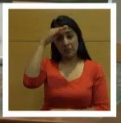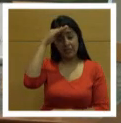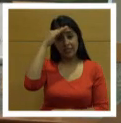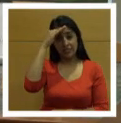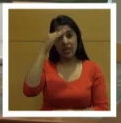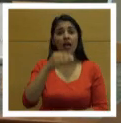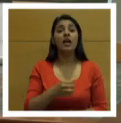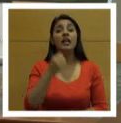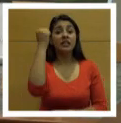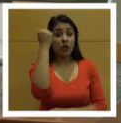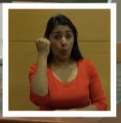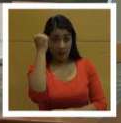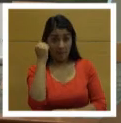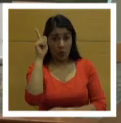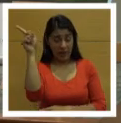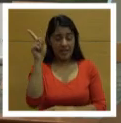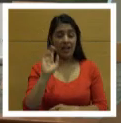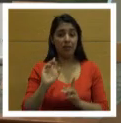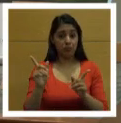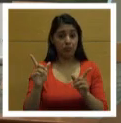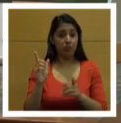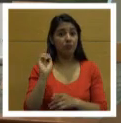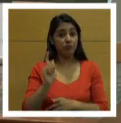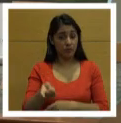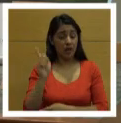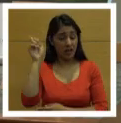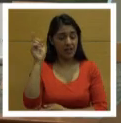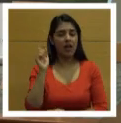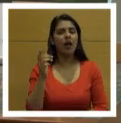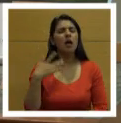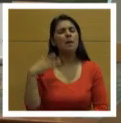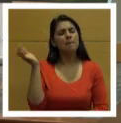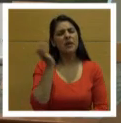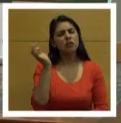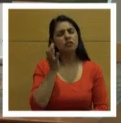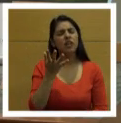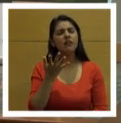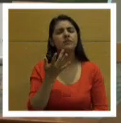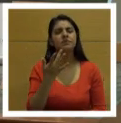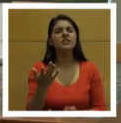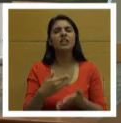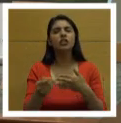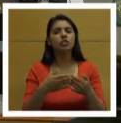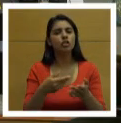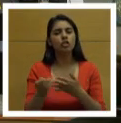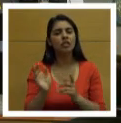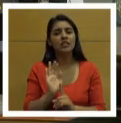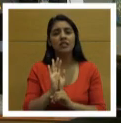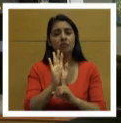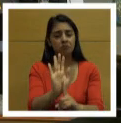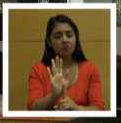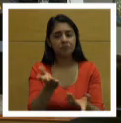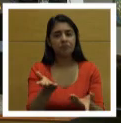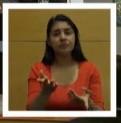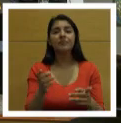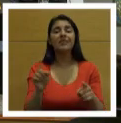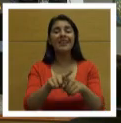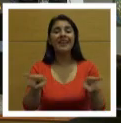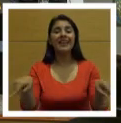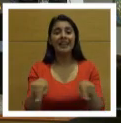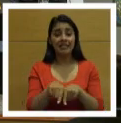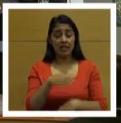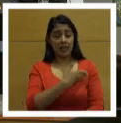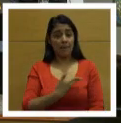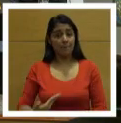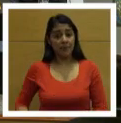que me ha tocado visitar este año y el próximo, me contaban que de la ubicación primitiva que se le asignó en la sala de la